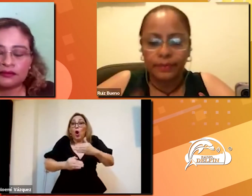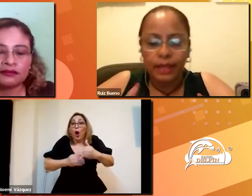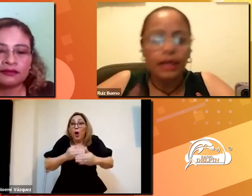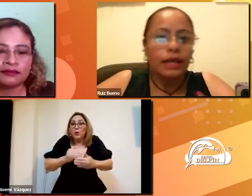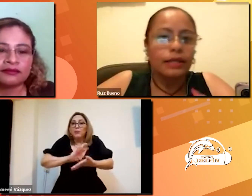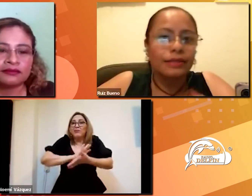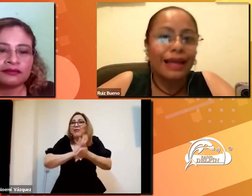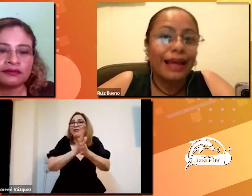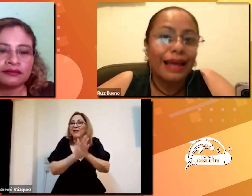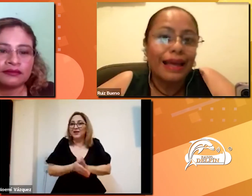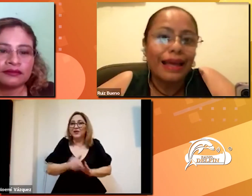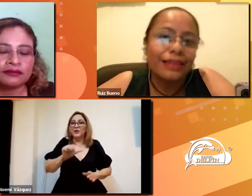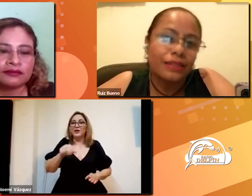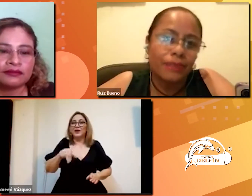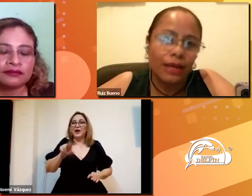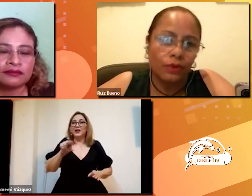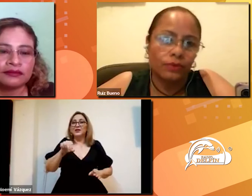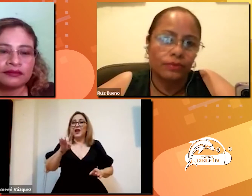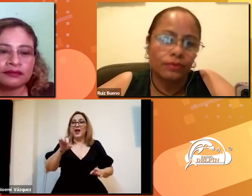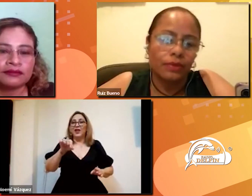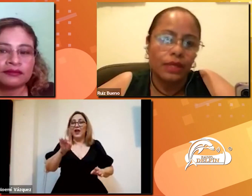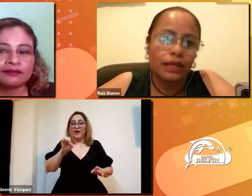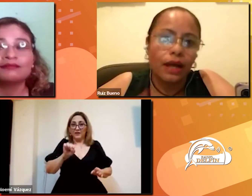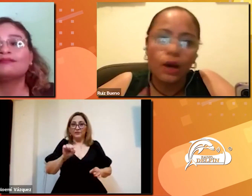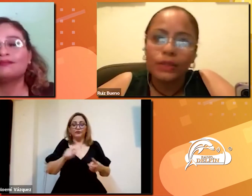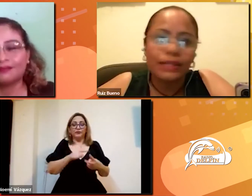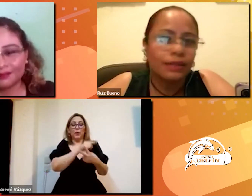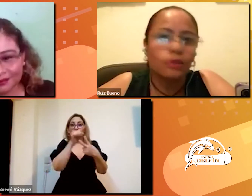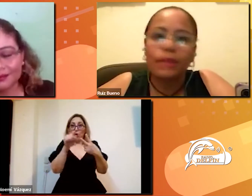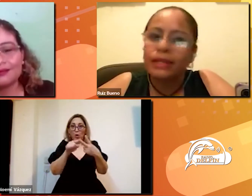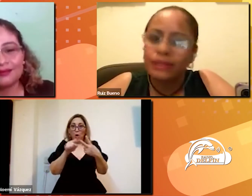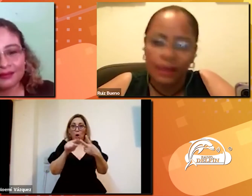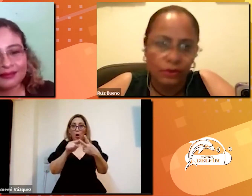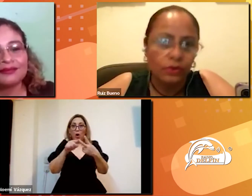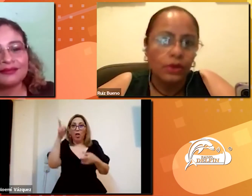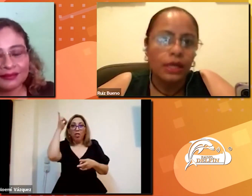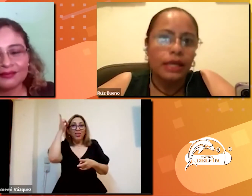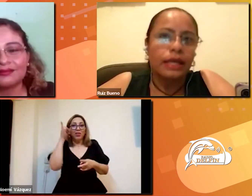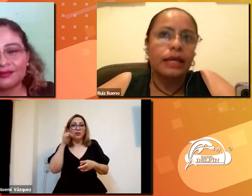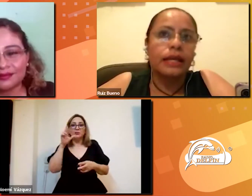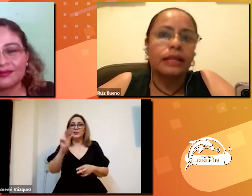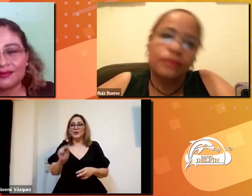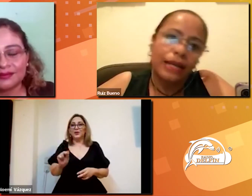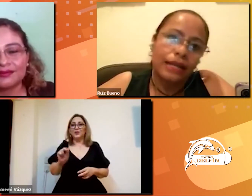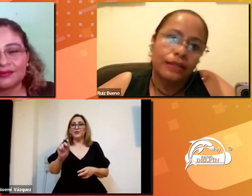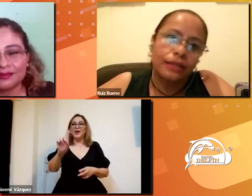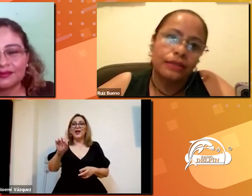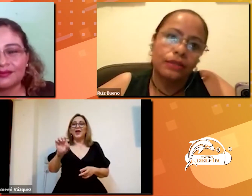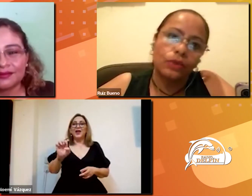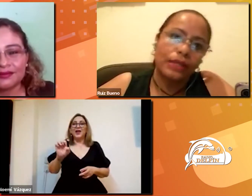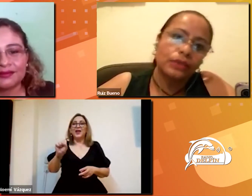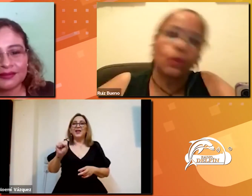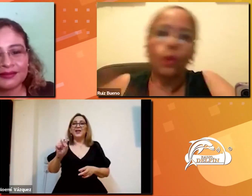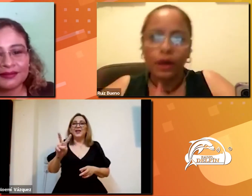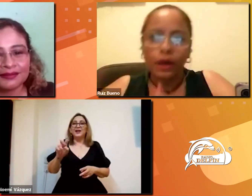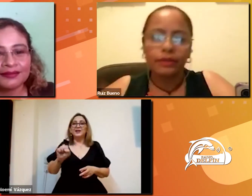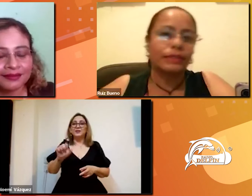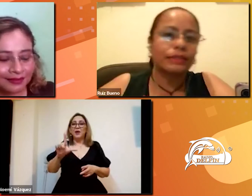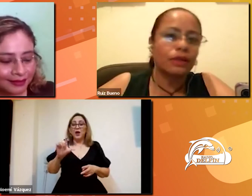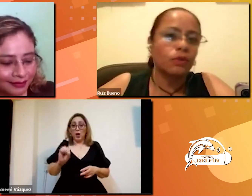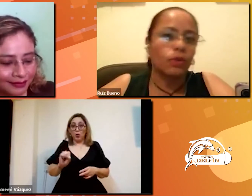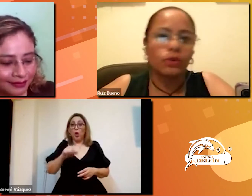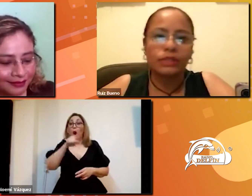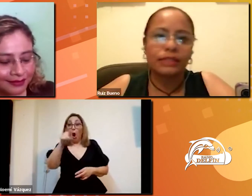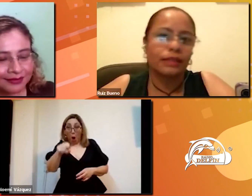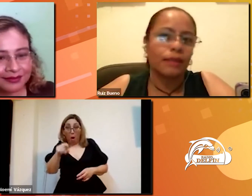ansiedad. El desvelo. Ahorita se ha normalizado el desvelarse. Si tú eres cool, debes